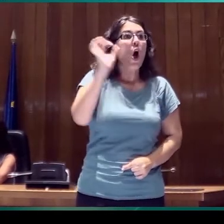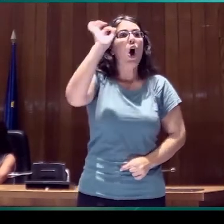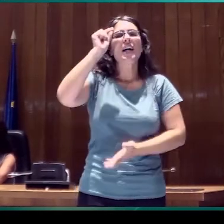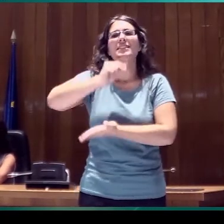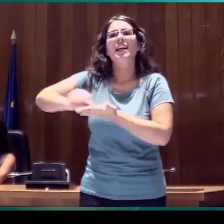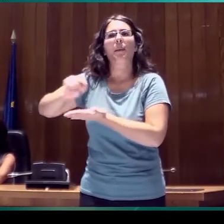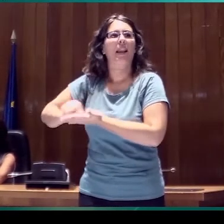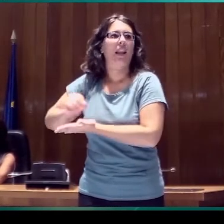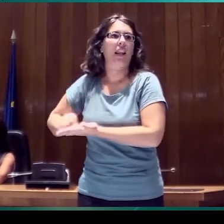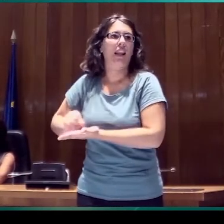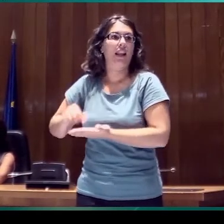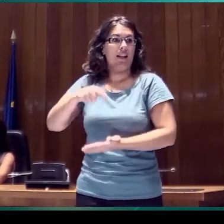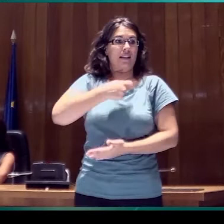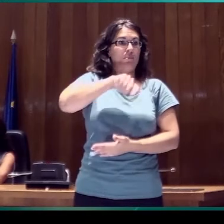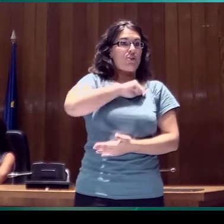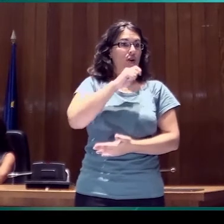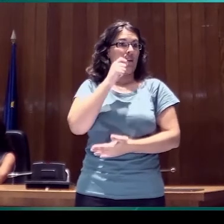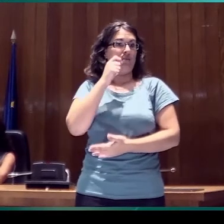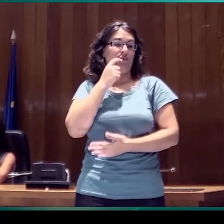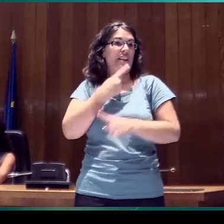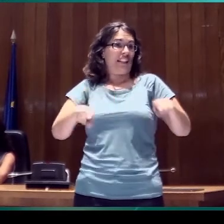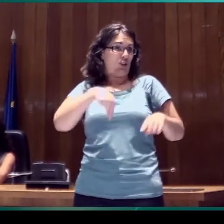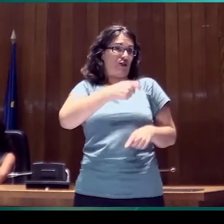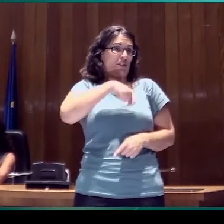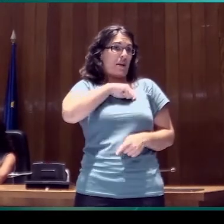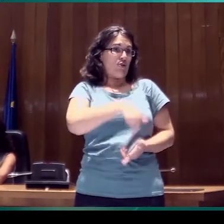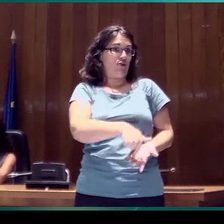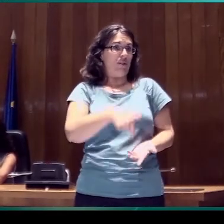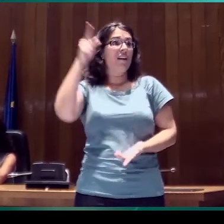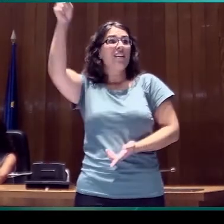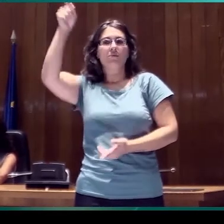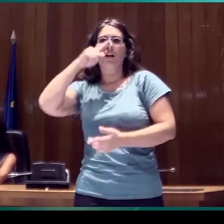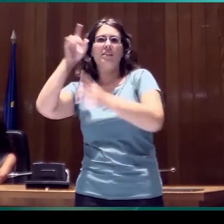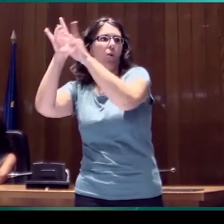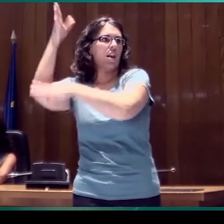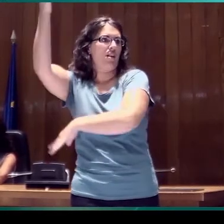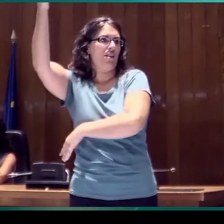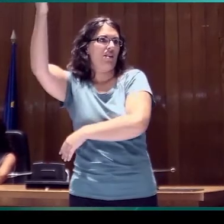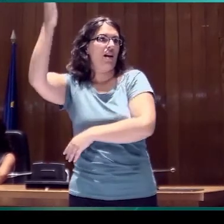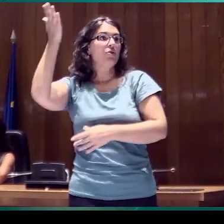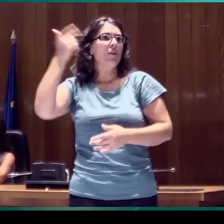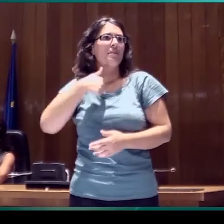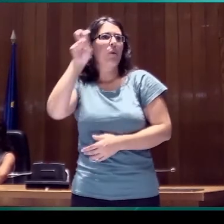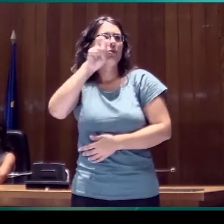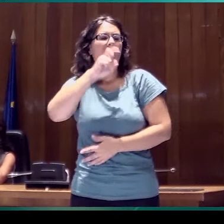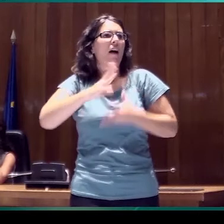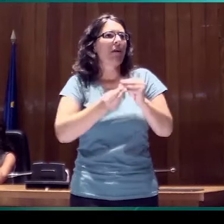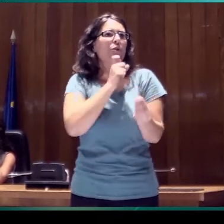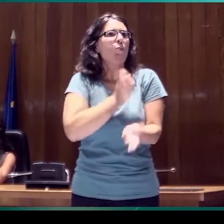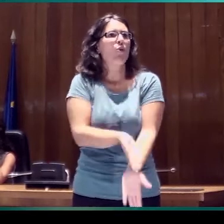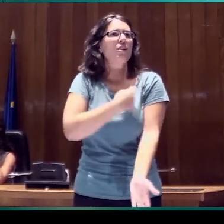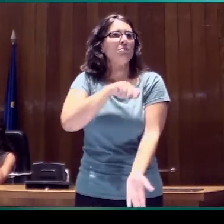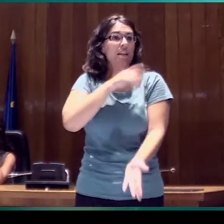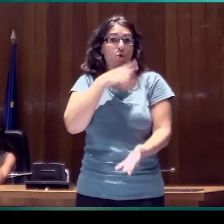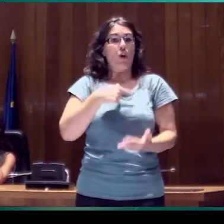española. El signo de lápiz y el signo de escribir son completamente distintos. Así que tuvimos que buscar cómo adaptarlo a la lengua de signos española. Inicialmente